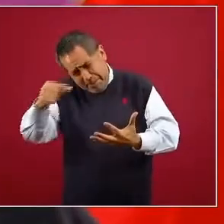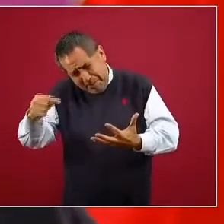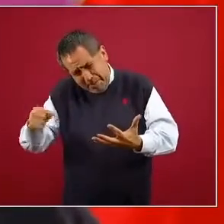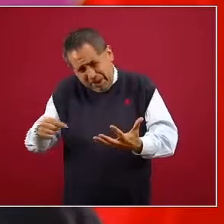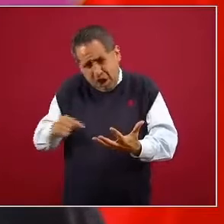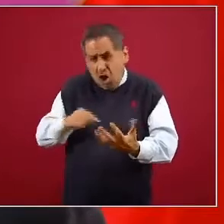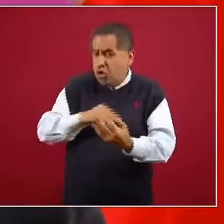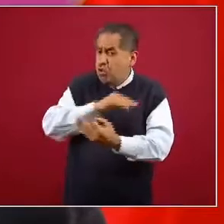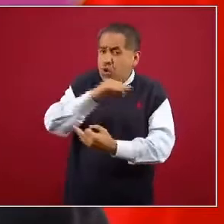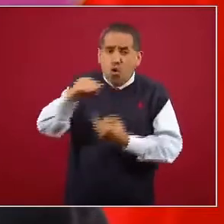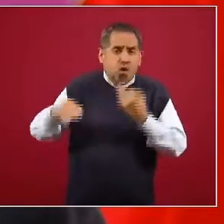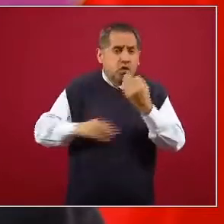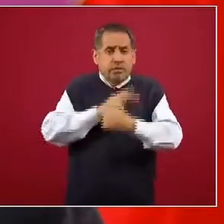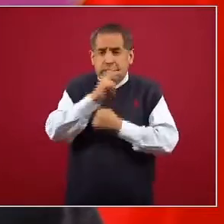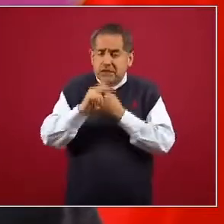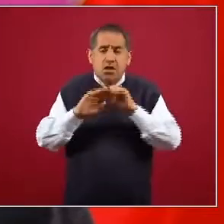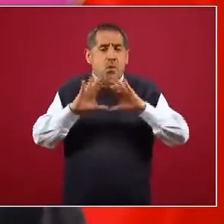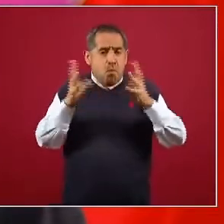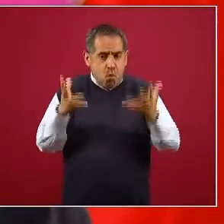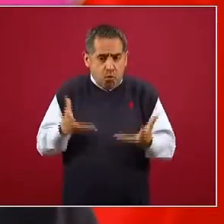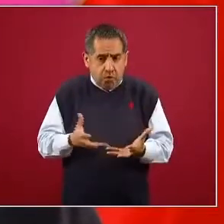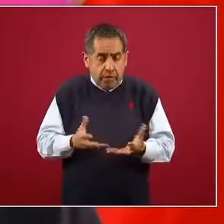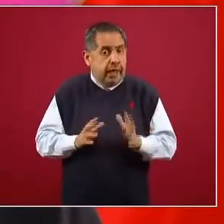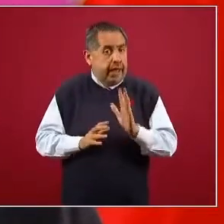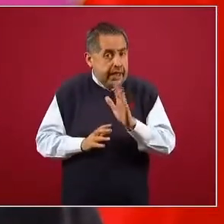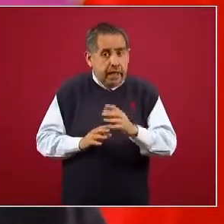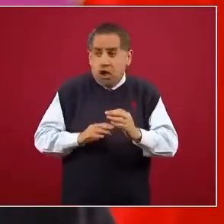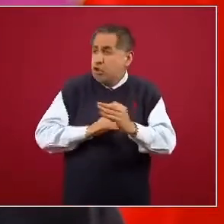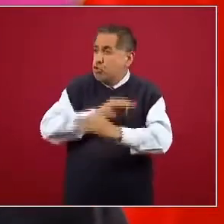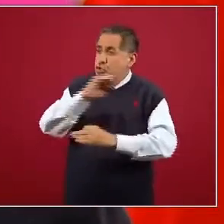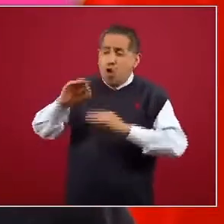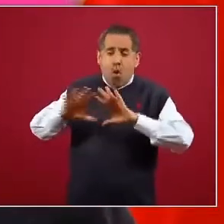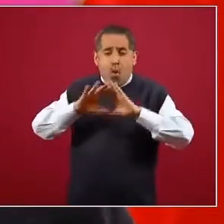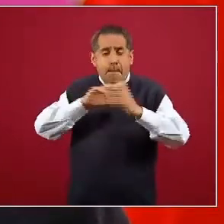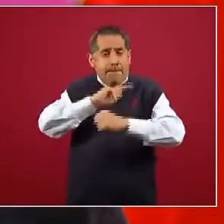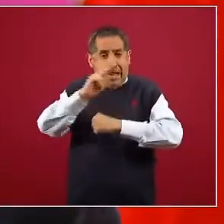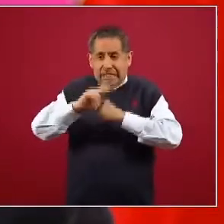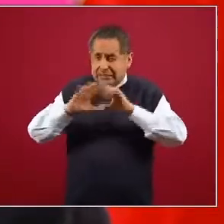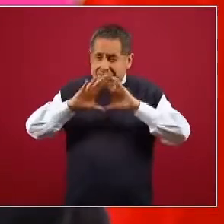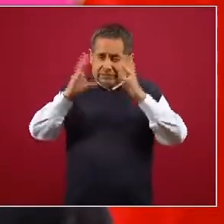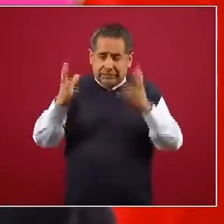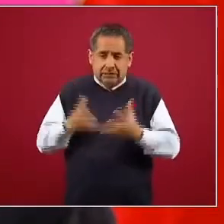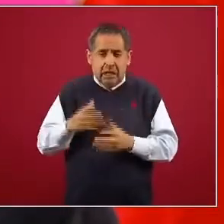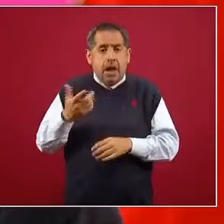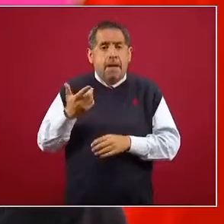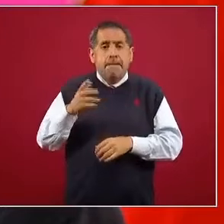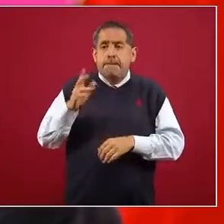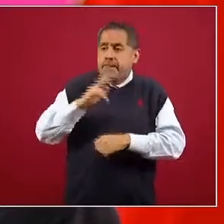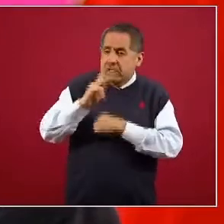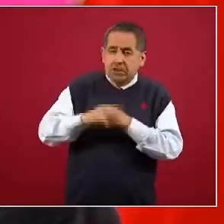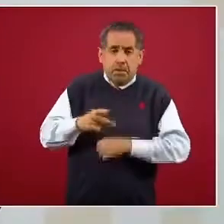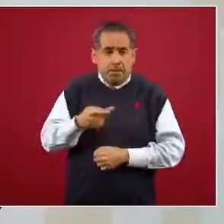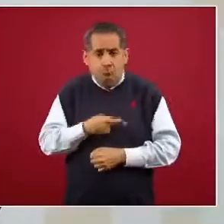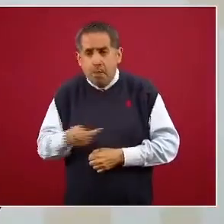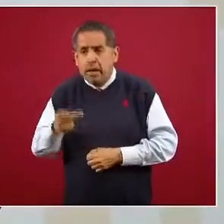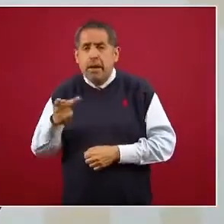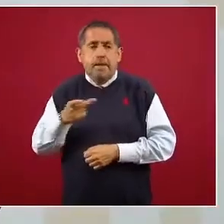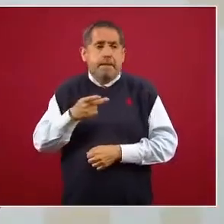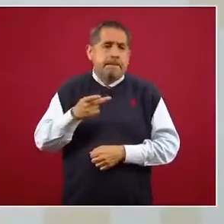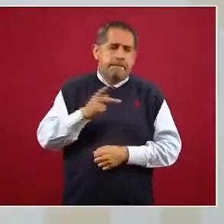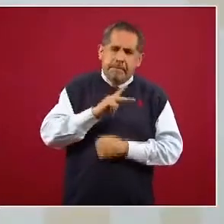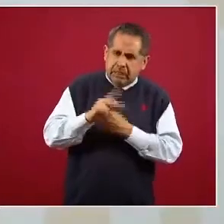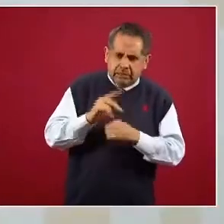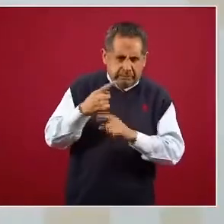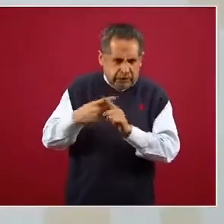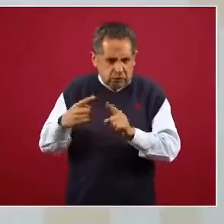todos los países del mundo. Y en todos los países, países con bajos ingresos, países con ingresos medios, países con